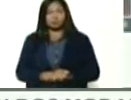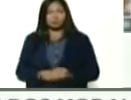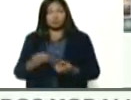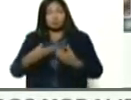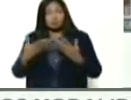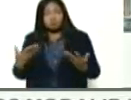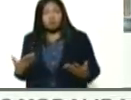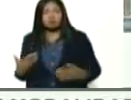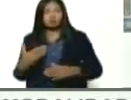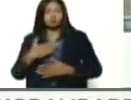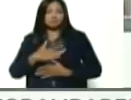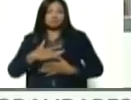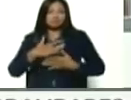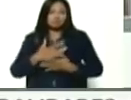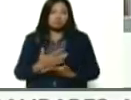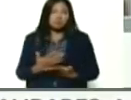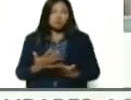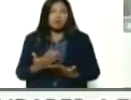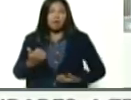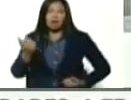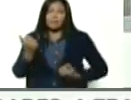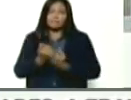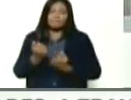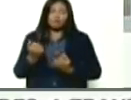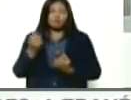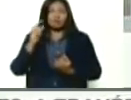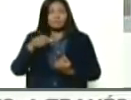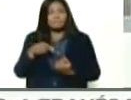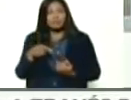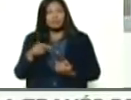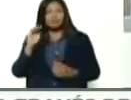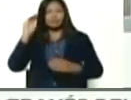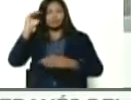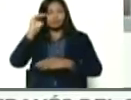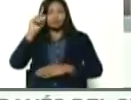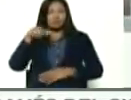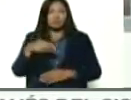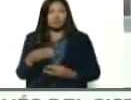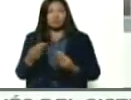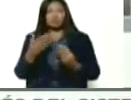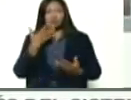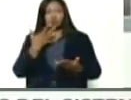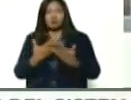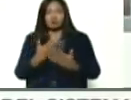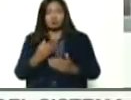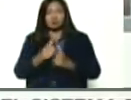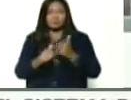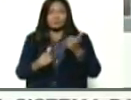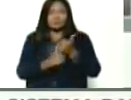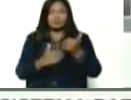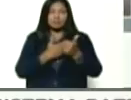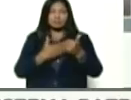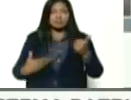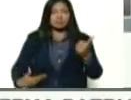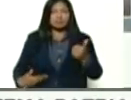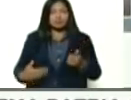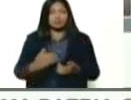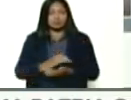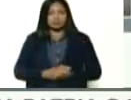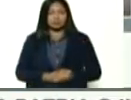fructífera cooperación para las generaciones futuros muchísimas gracias señor vicepresidente señor presidente